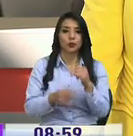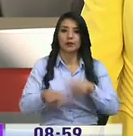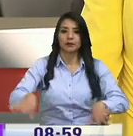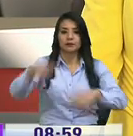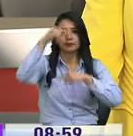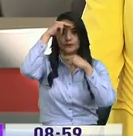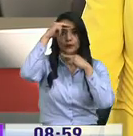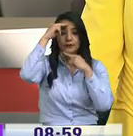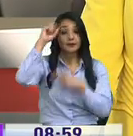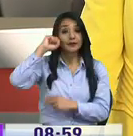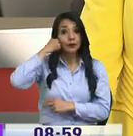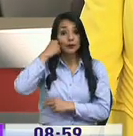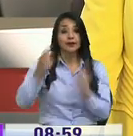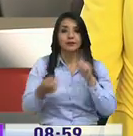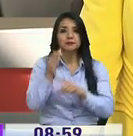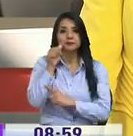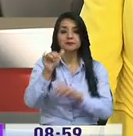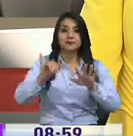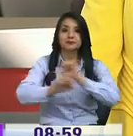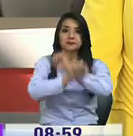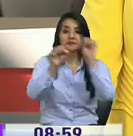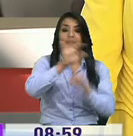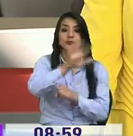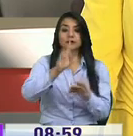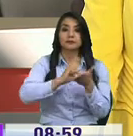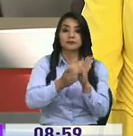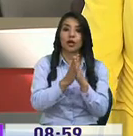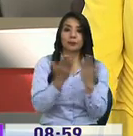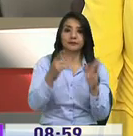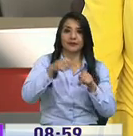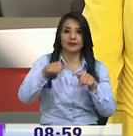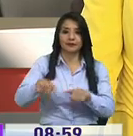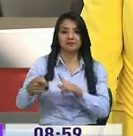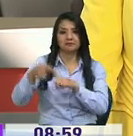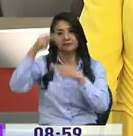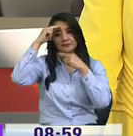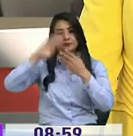Recuerde que estamos mañana desde las 6:55 en el Comercio TV y luego en este, el primer noticiero de la comunidad.